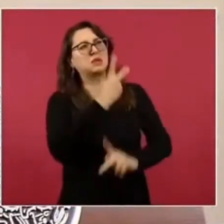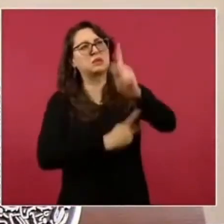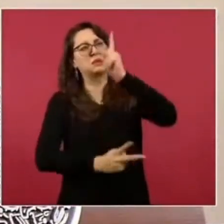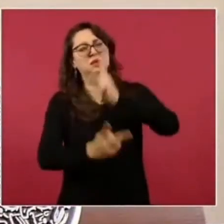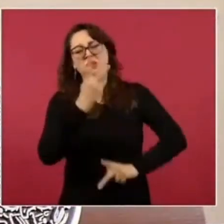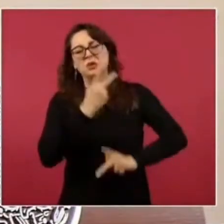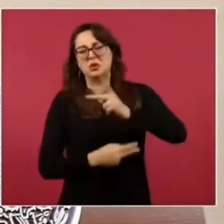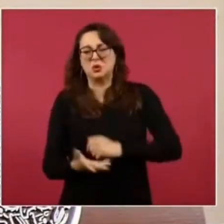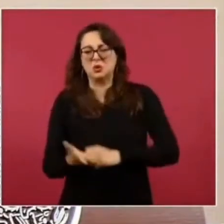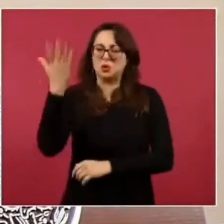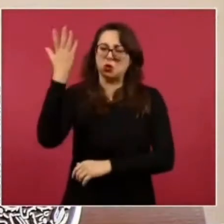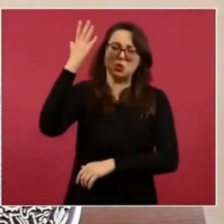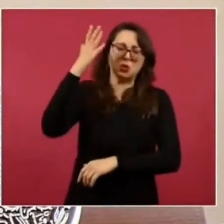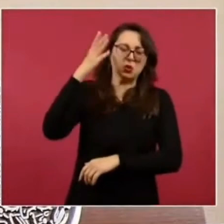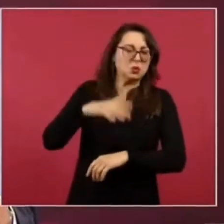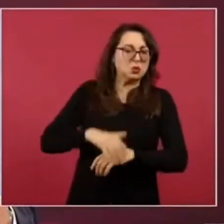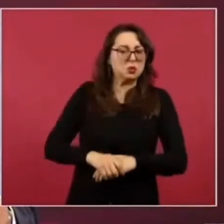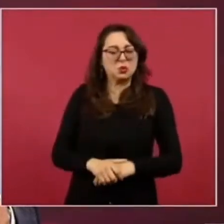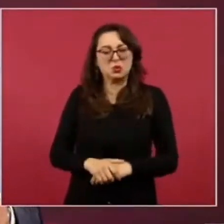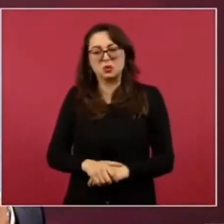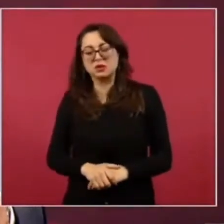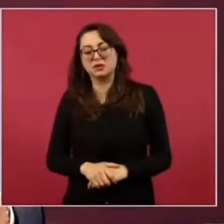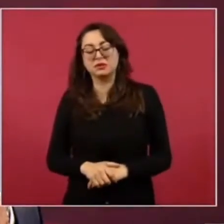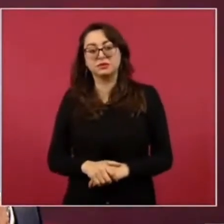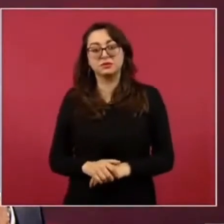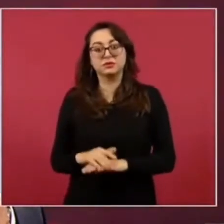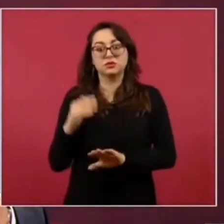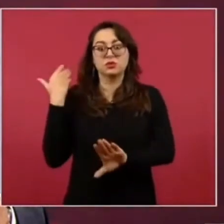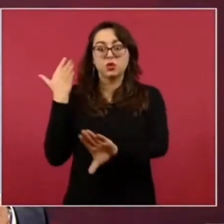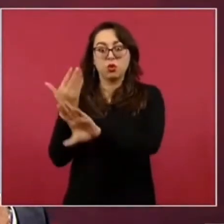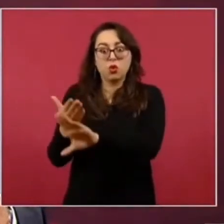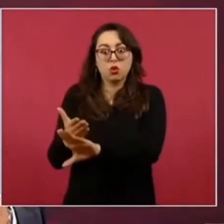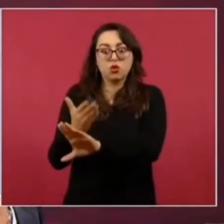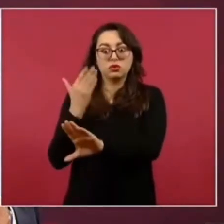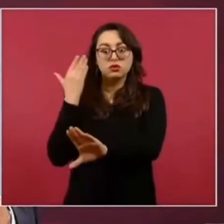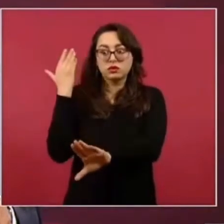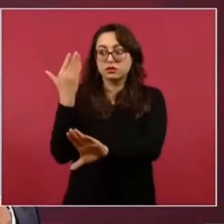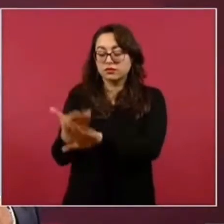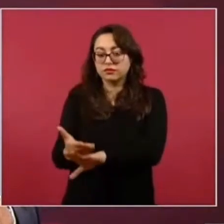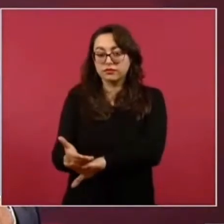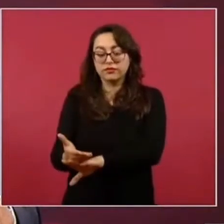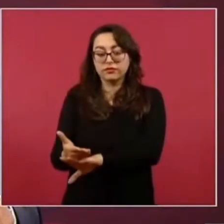Incluso presentan los panistas una denuncia contra Moreira.